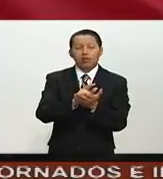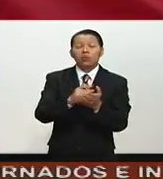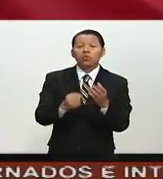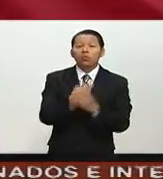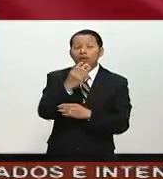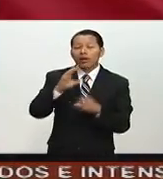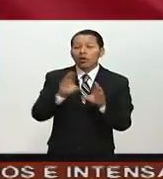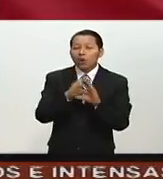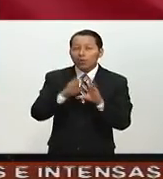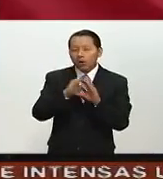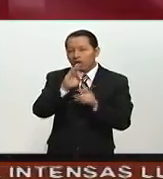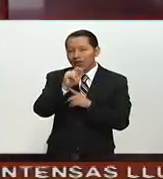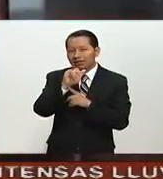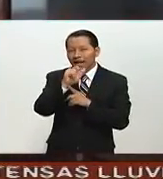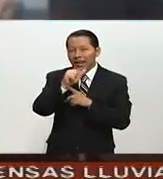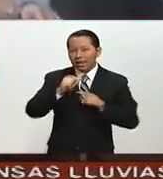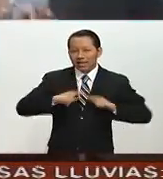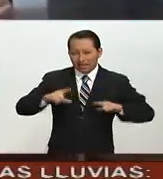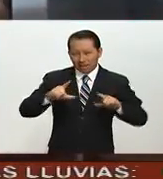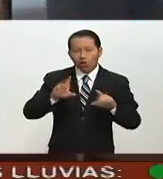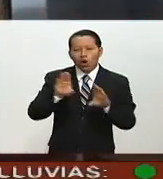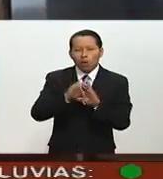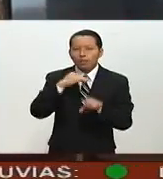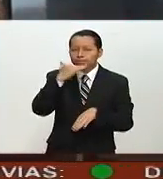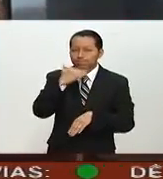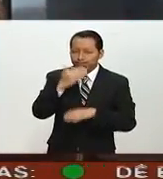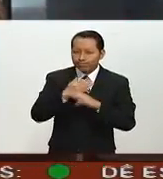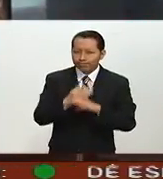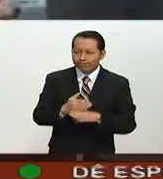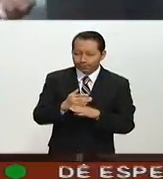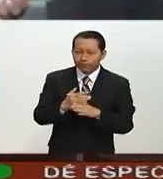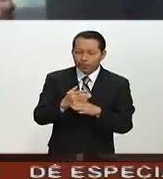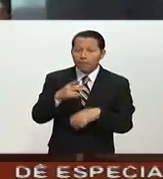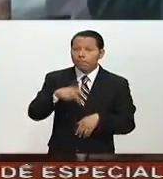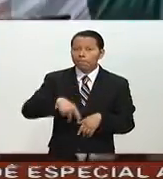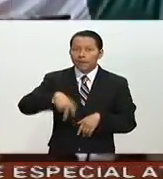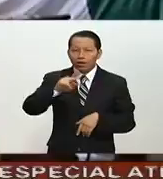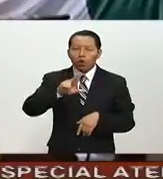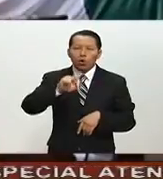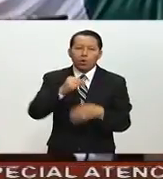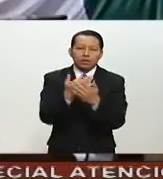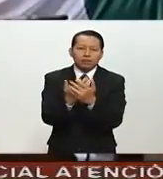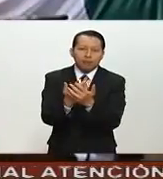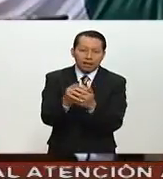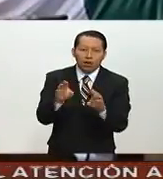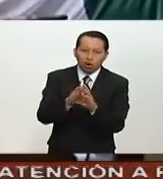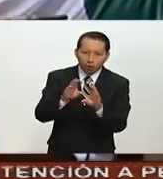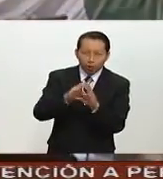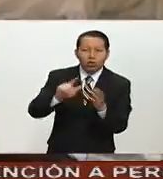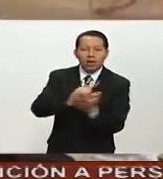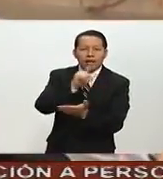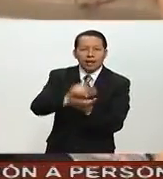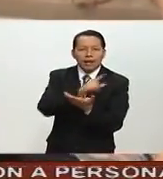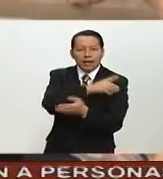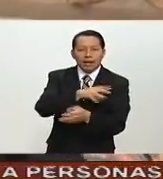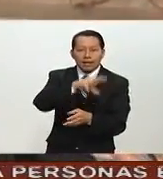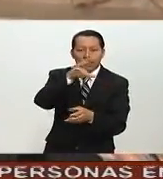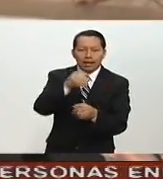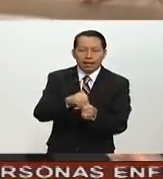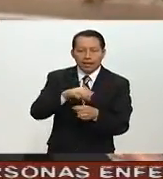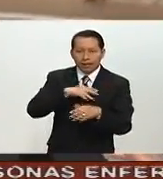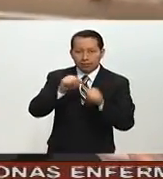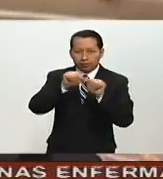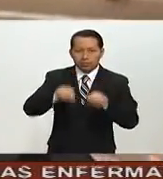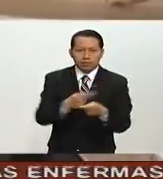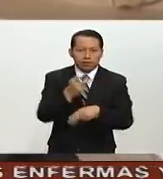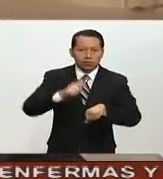de la Fiscalía Especializada Anticorrupción en ese estado, sin esperar la publicación de las leyes generales que establece el